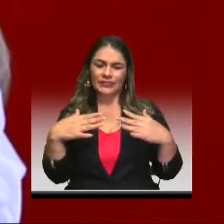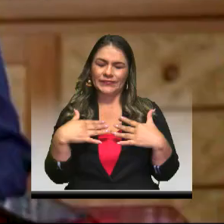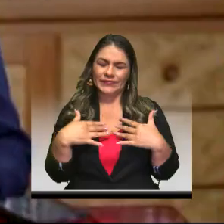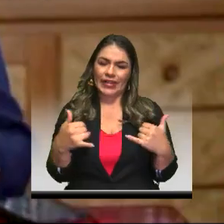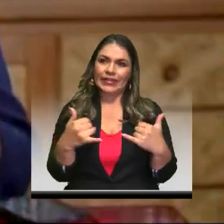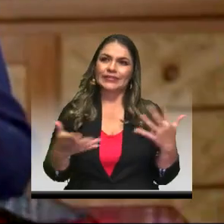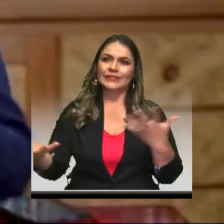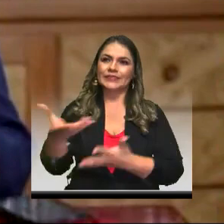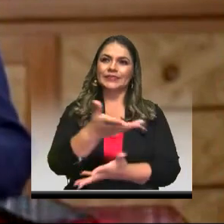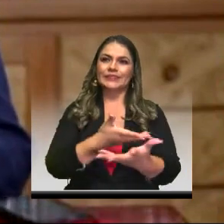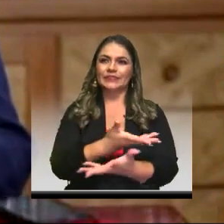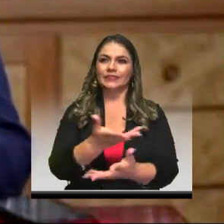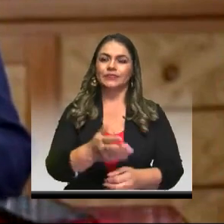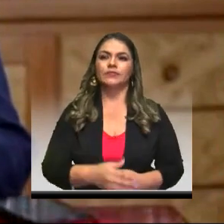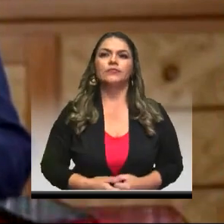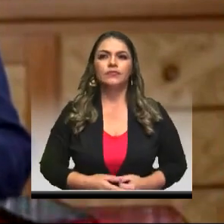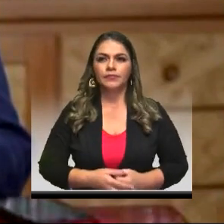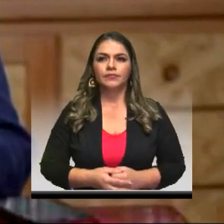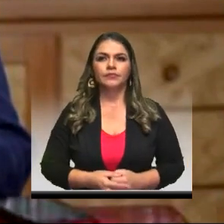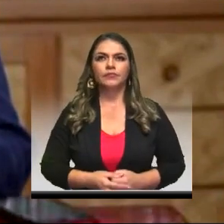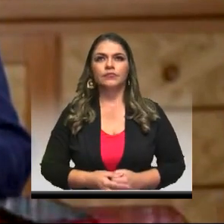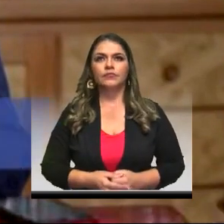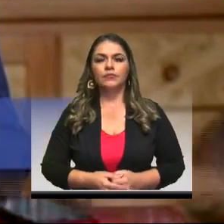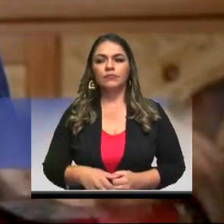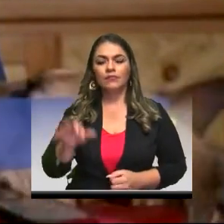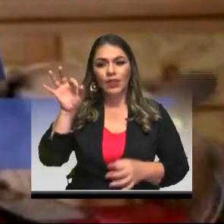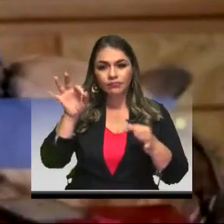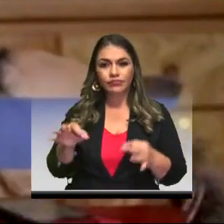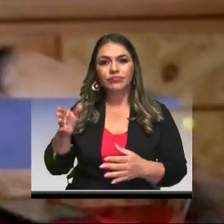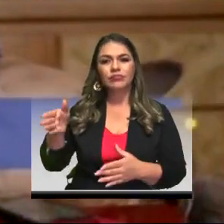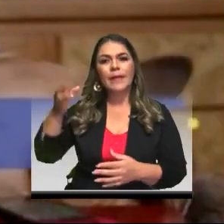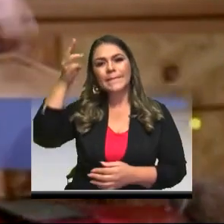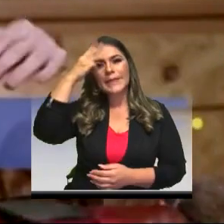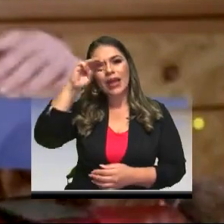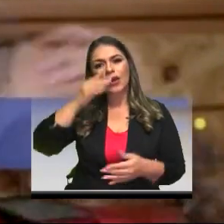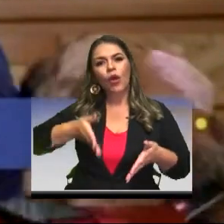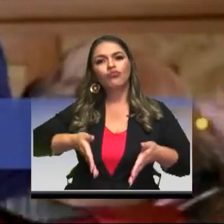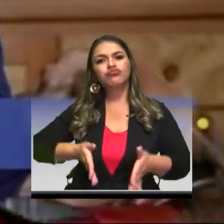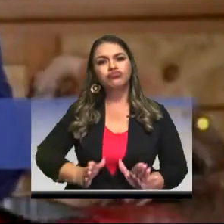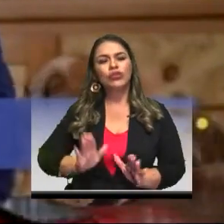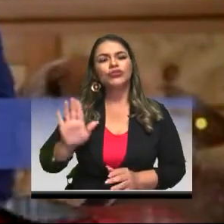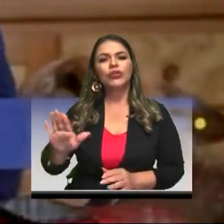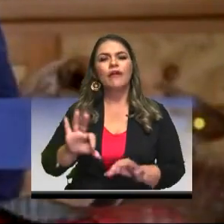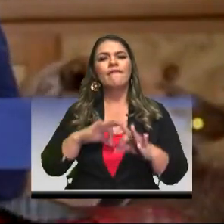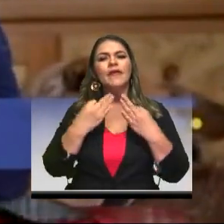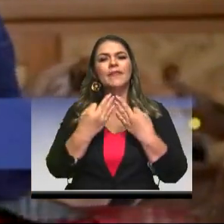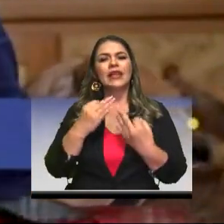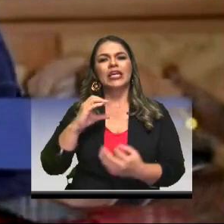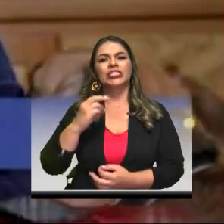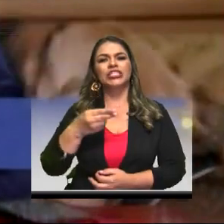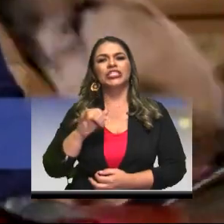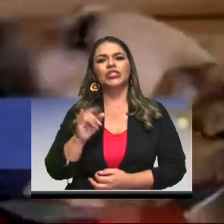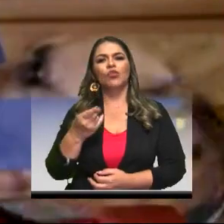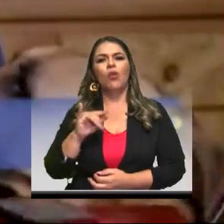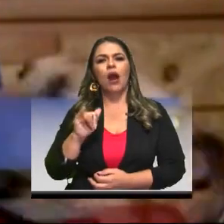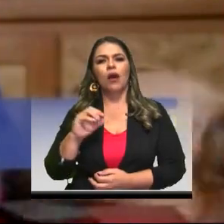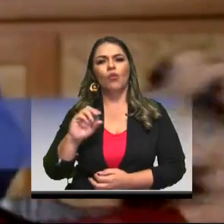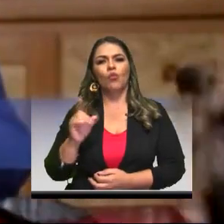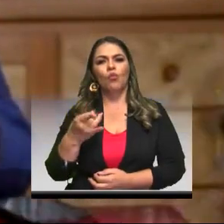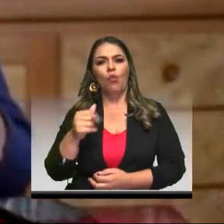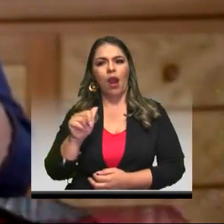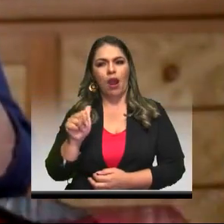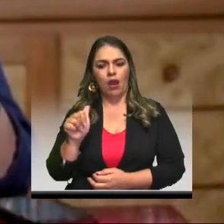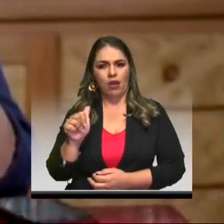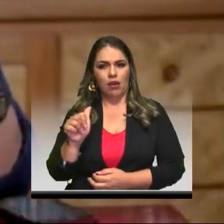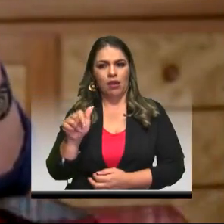ustedes. Mónica, naces en Chihuahua, en una familia, digamos, en unas condiciones privilegiadas, pero